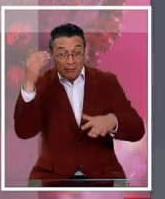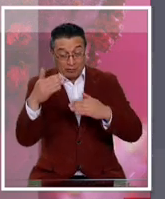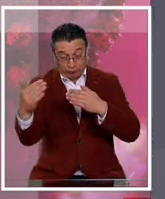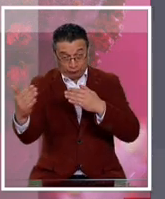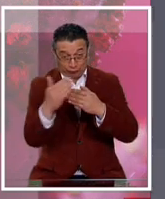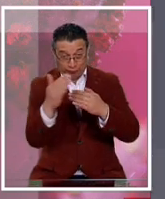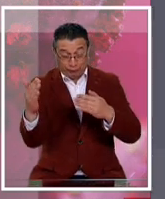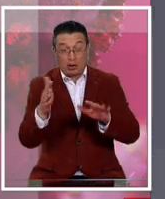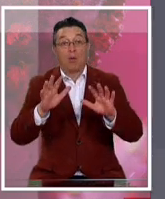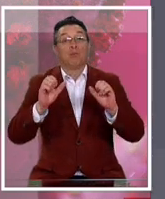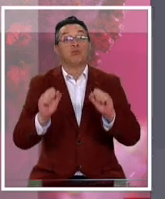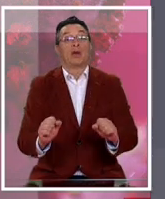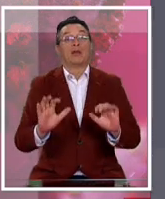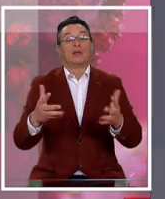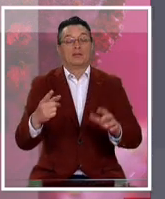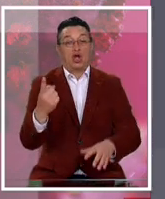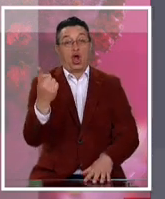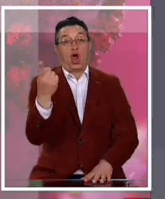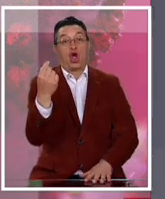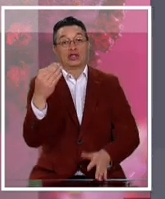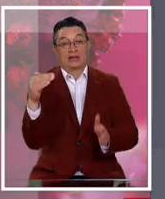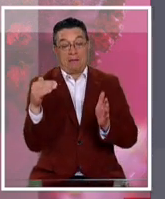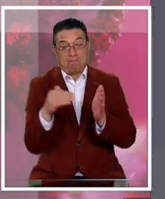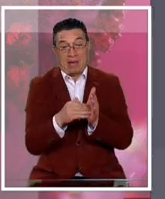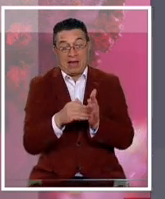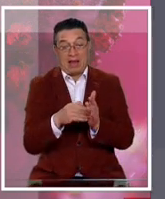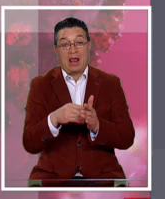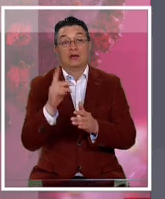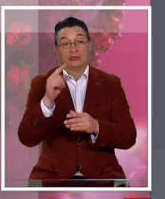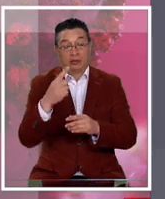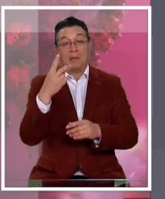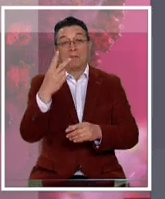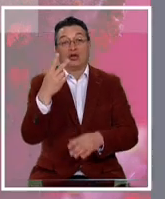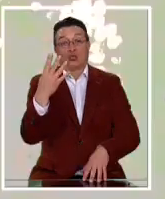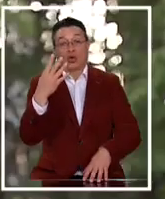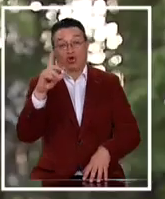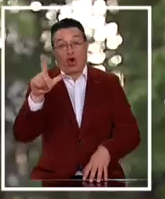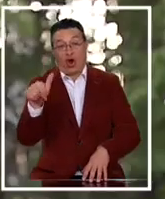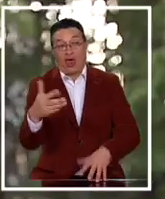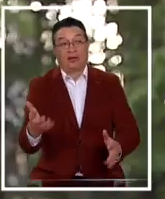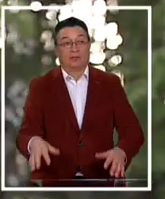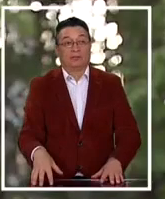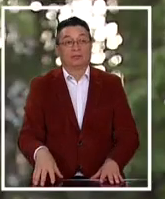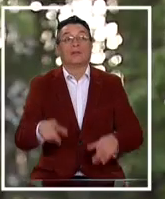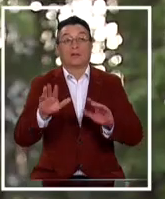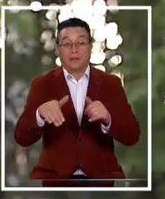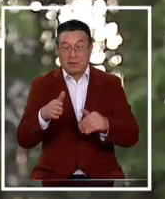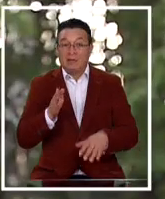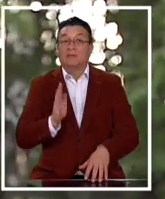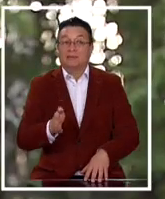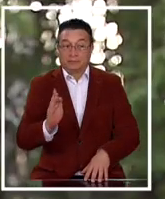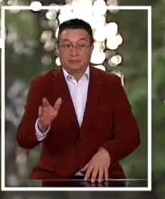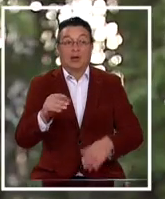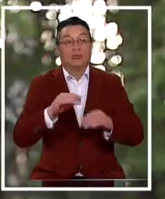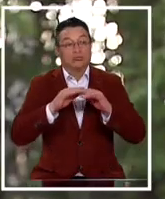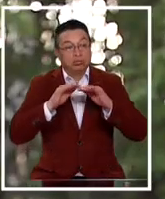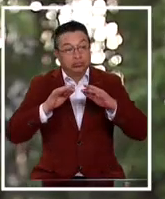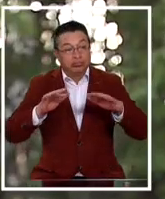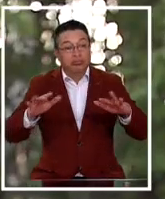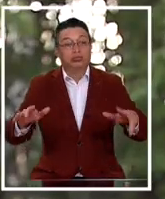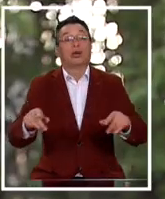podría registrar cerca de 11.000 casos cada 24 horas. Nos vamos a seguir infectando, pero en algún